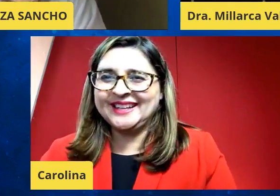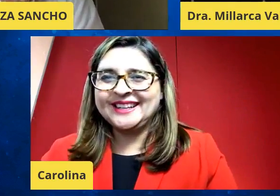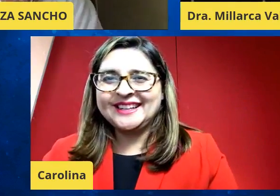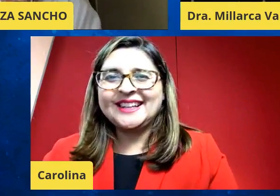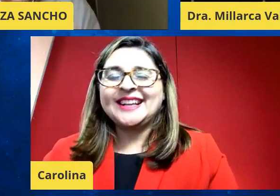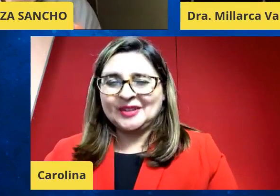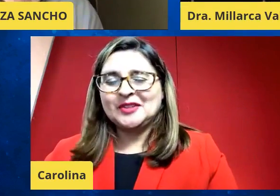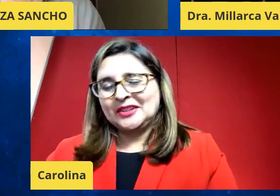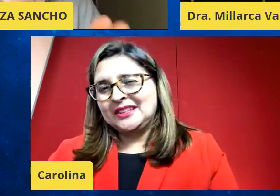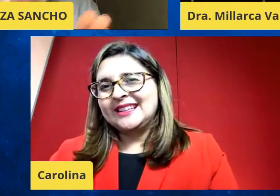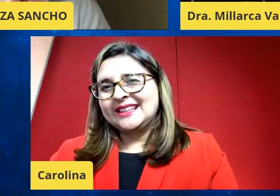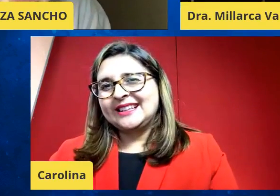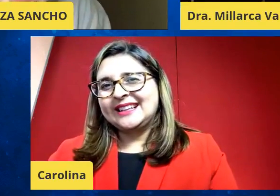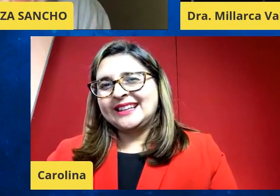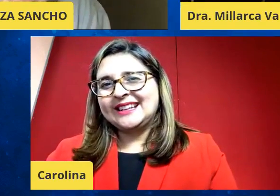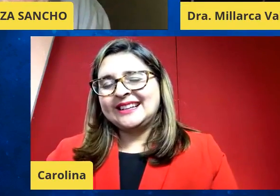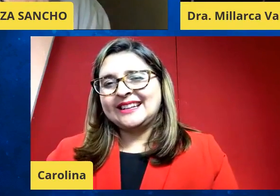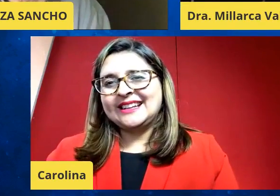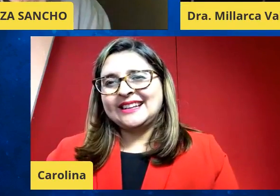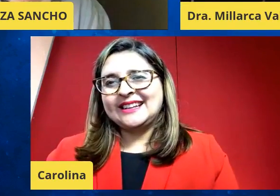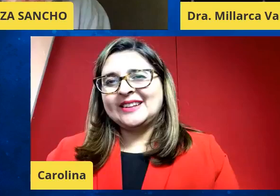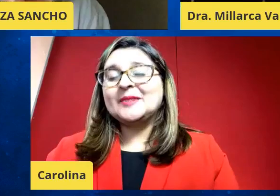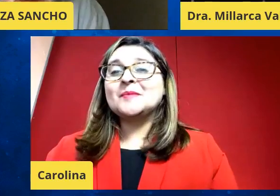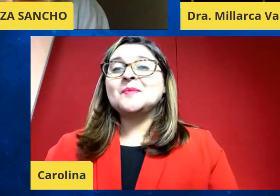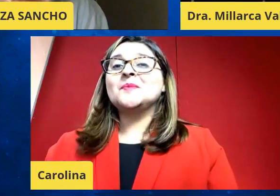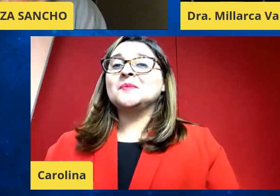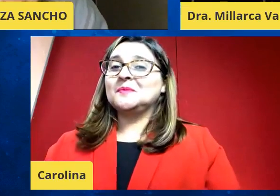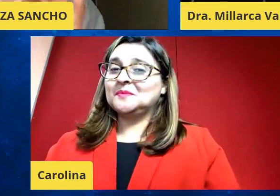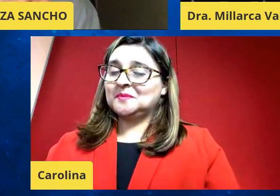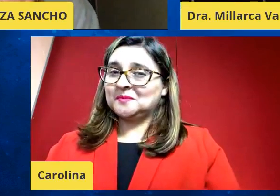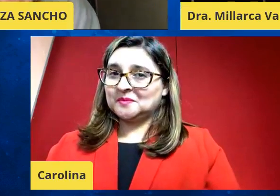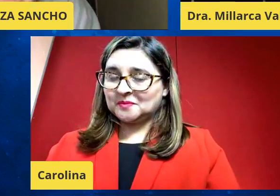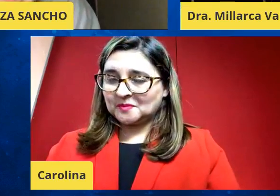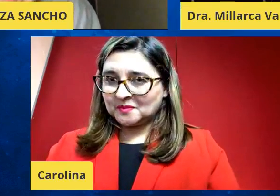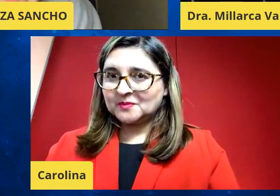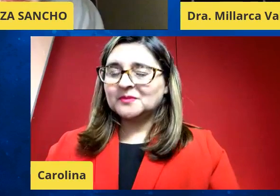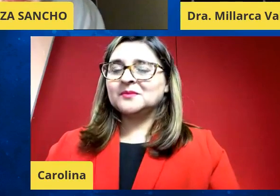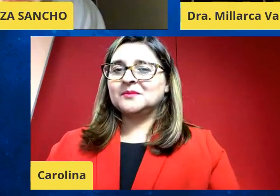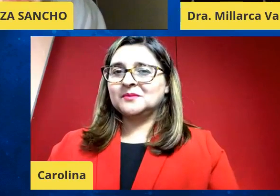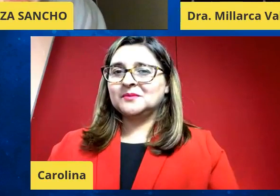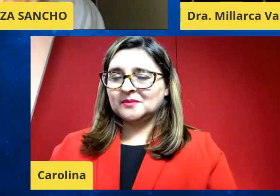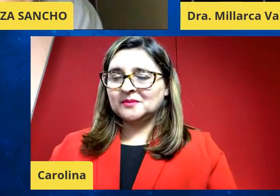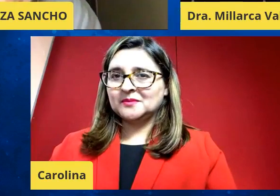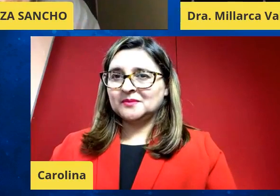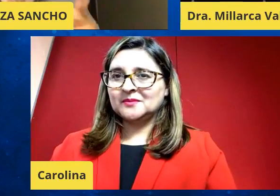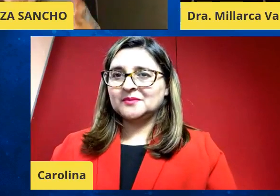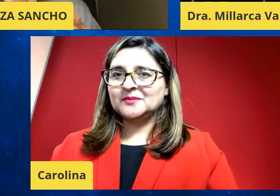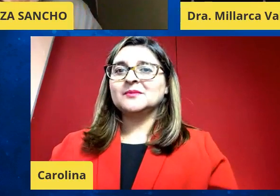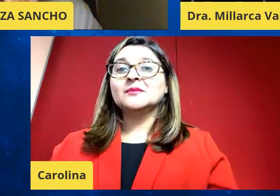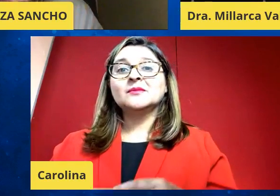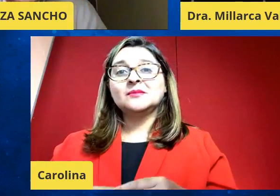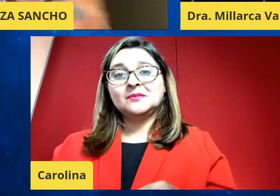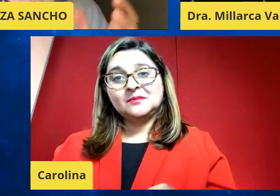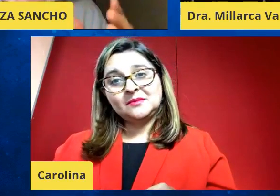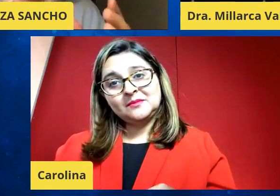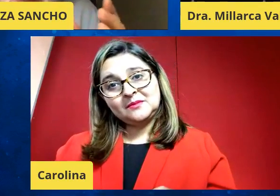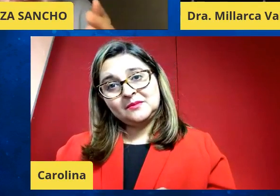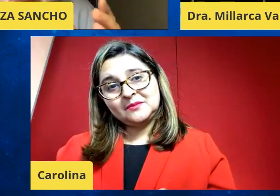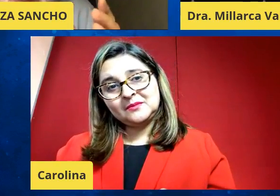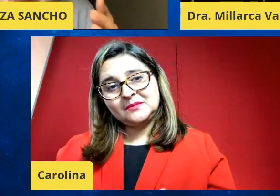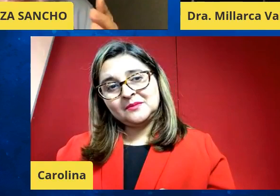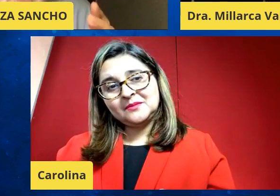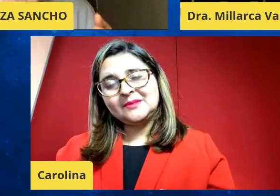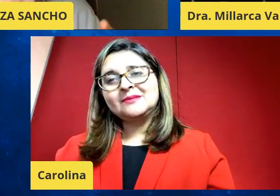no, pregunta. lo que yo digo, a lo mejor en uno de cada millón se dan las condiciones que dice Millarca, o a lo mejor en uno de cada